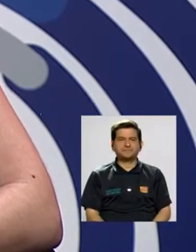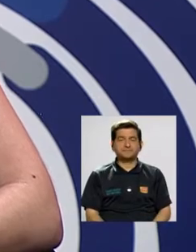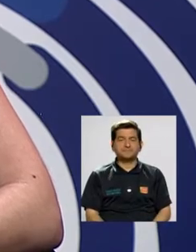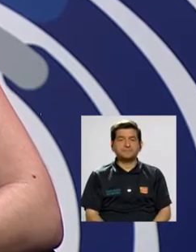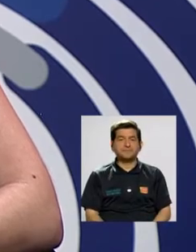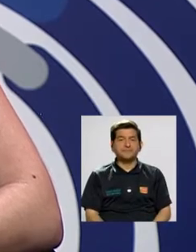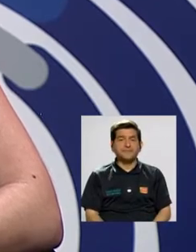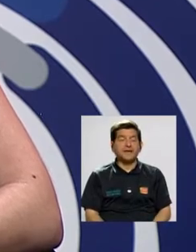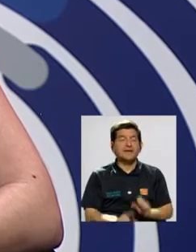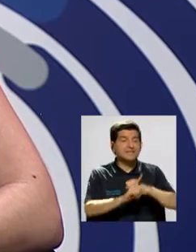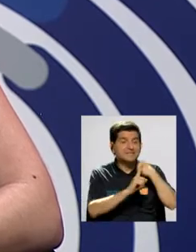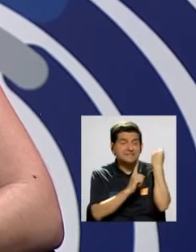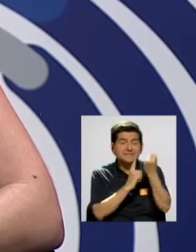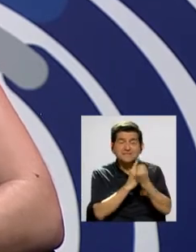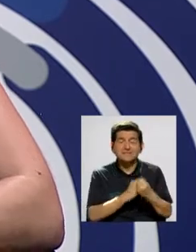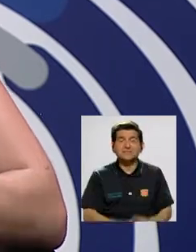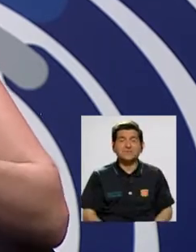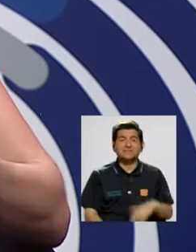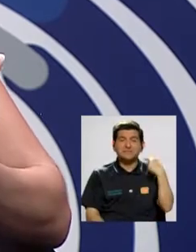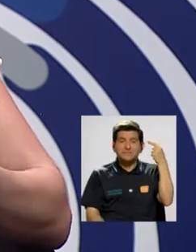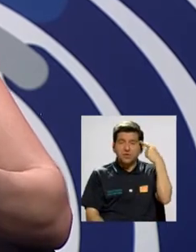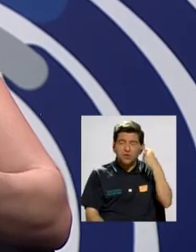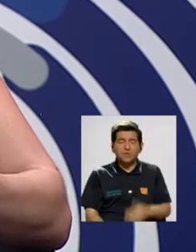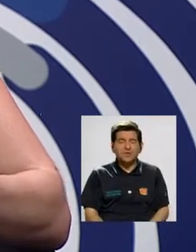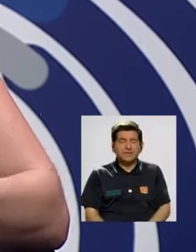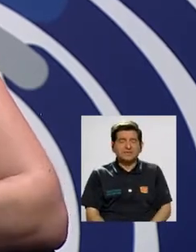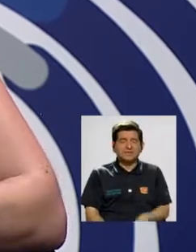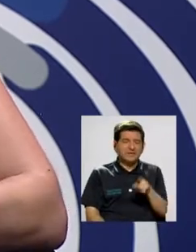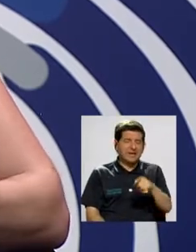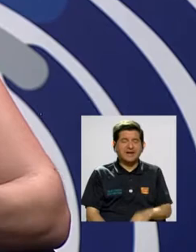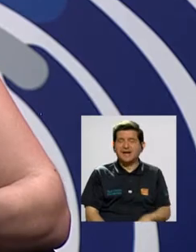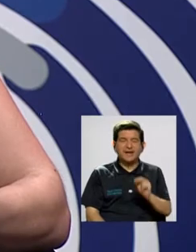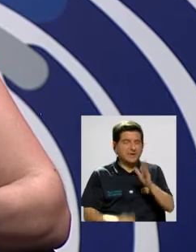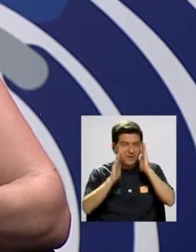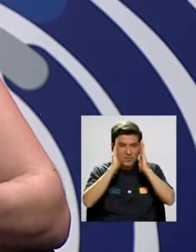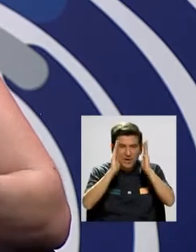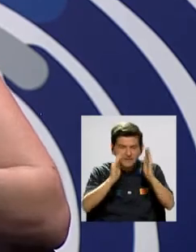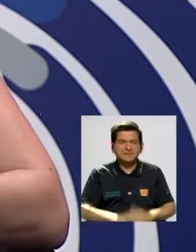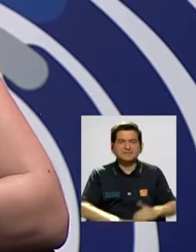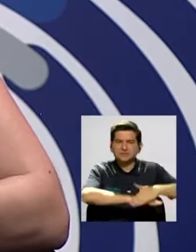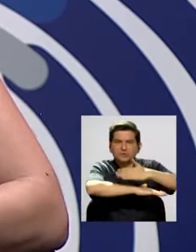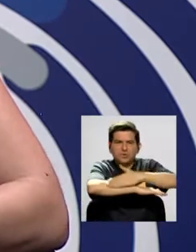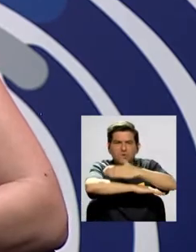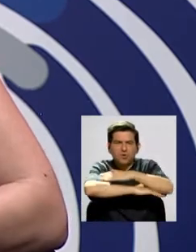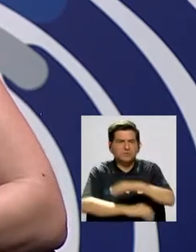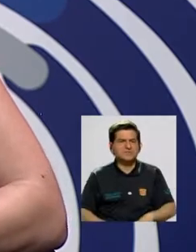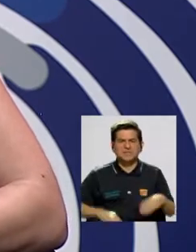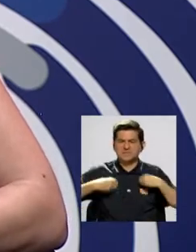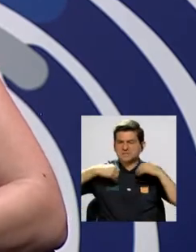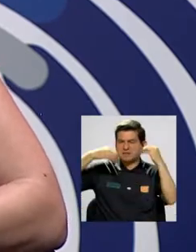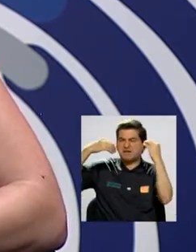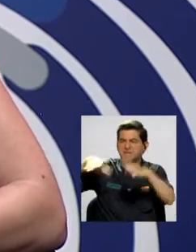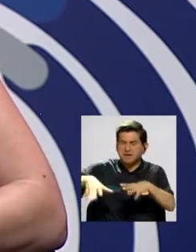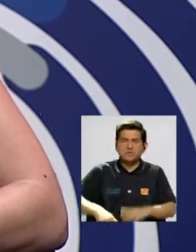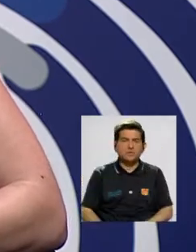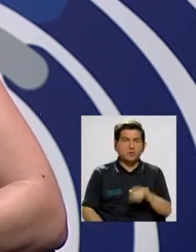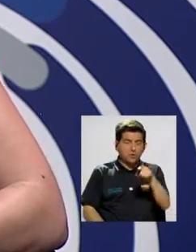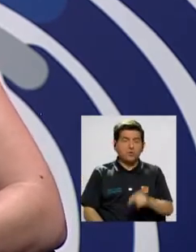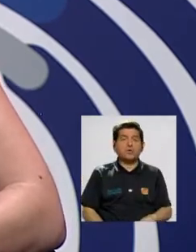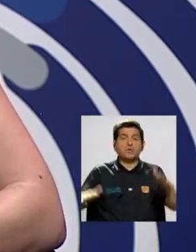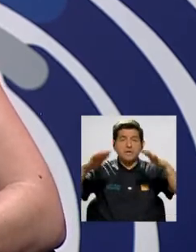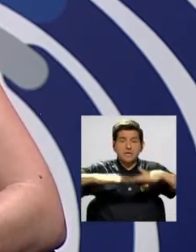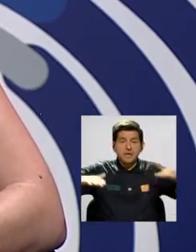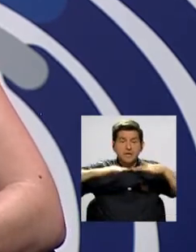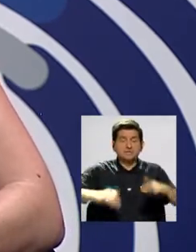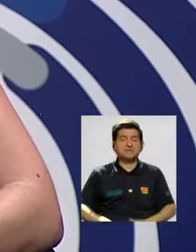tema precisamente de cómo el Estado ha fallado, por ejemplo, las zonas costeras, cómo se han sentido abandonados y quién ha venido a llenar ese vacío que el